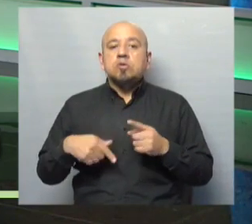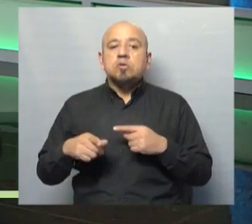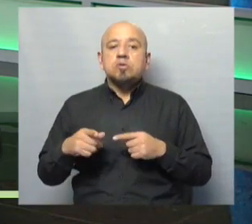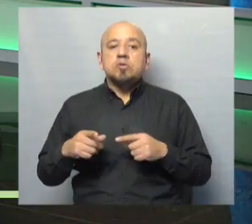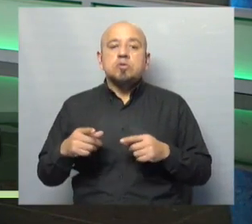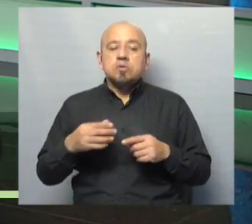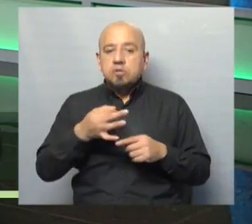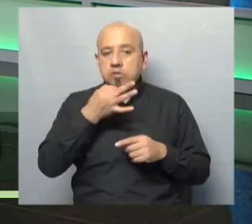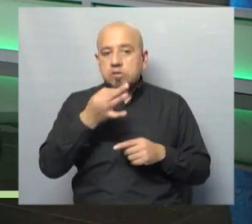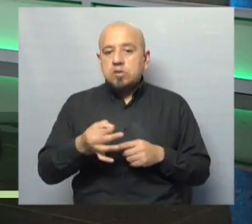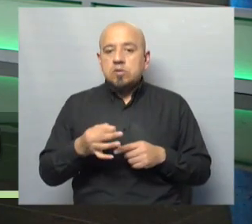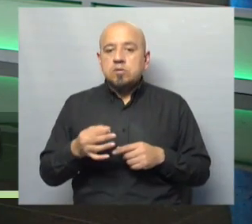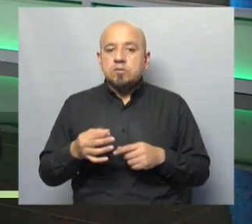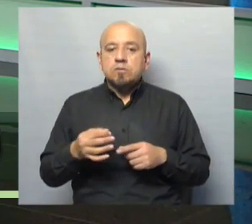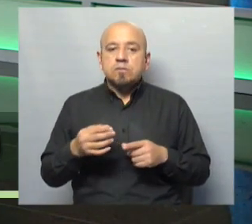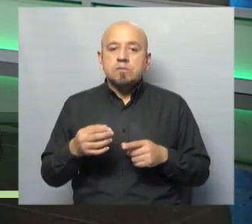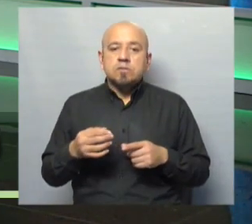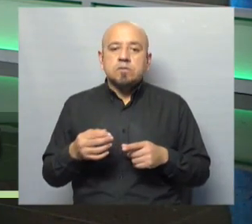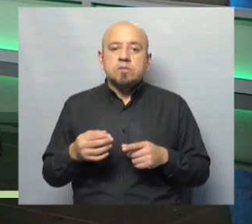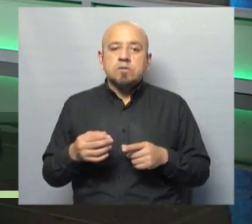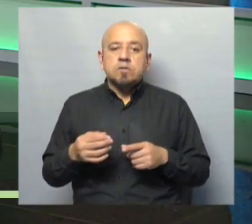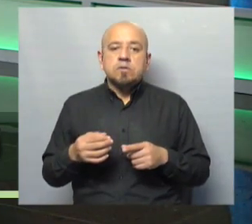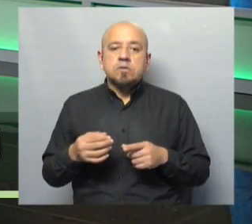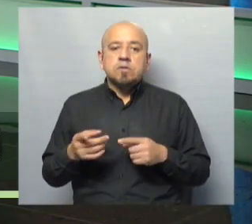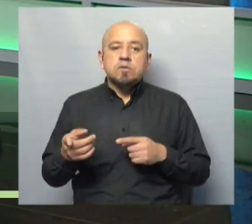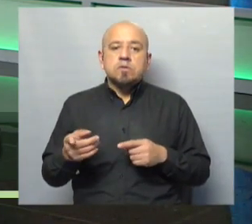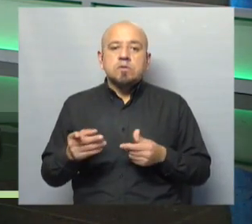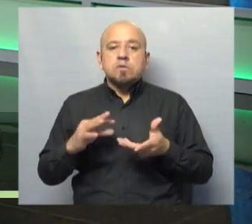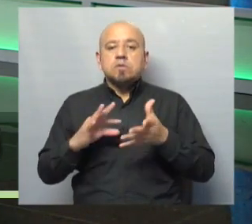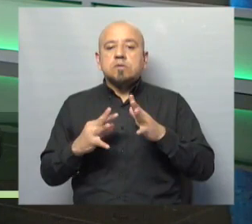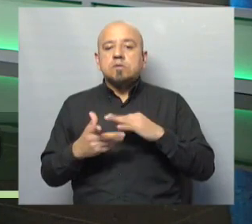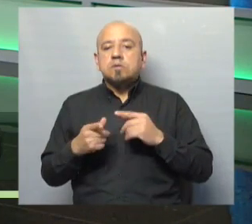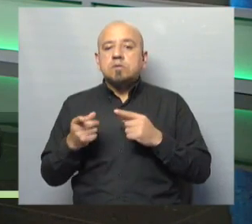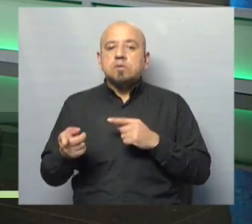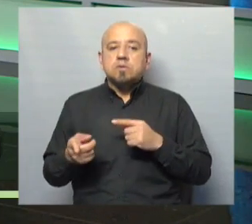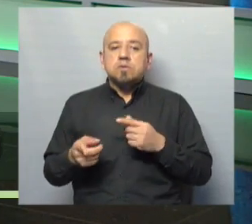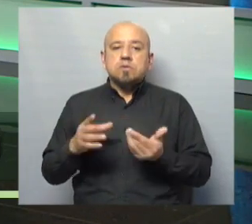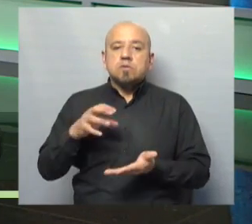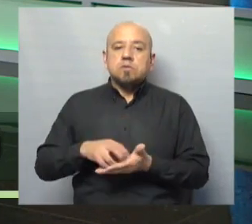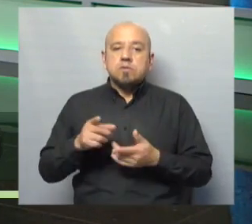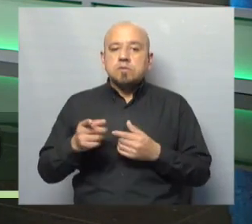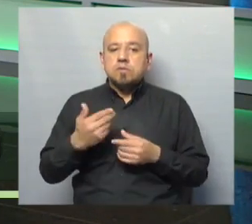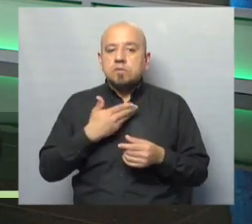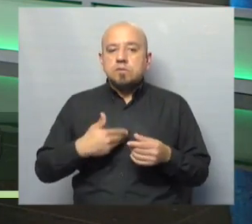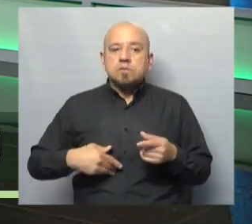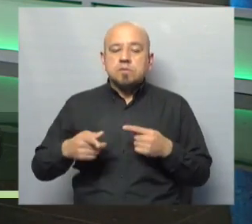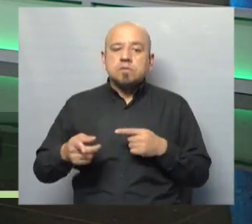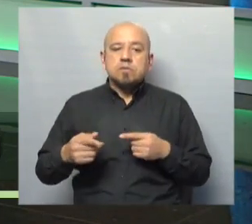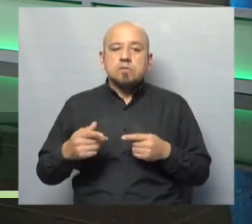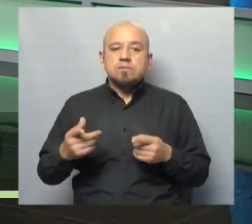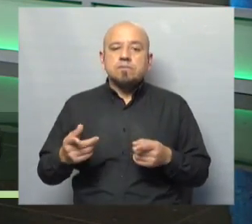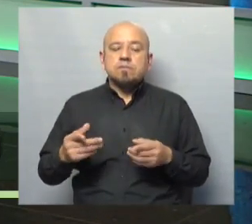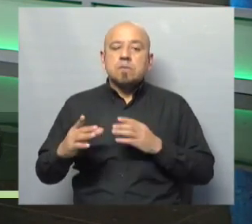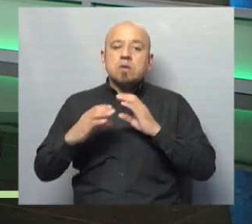decidió es de alguna forma centralidad de la figura presidencial desde el punto de vista de la